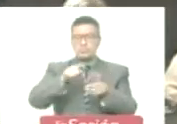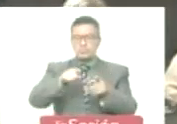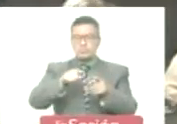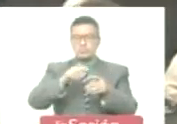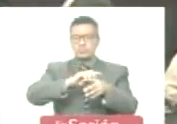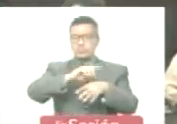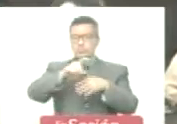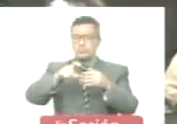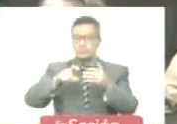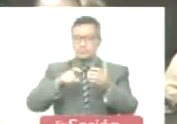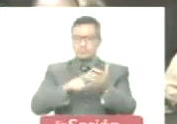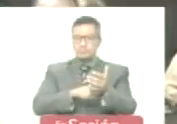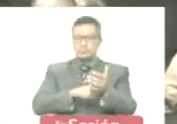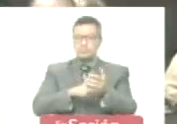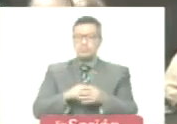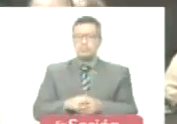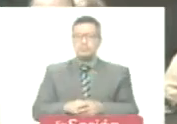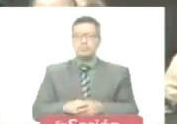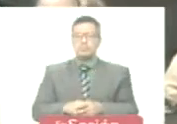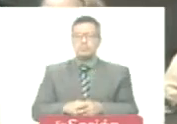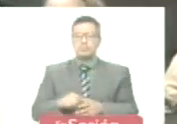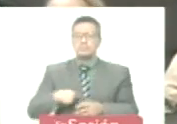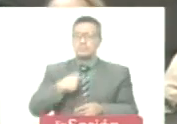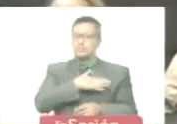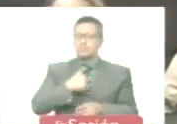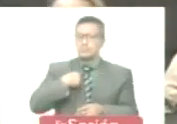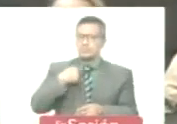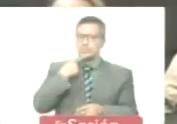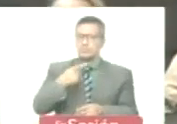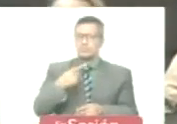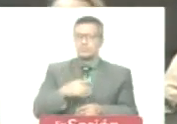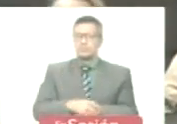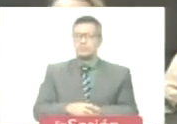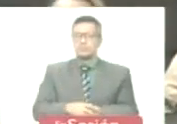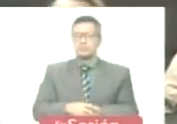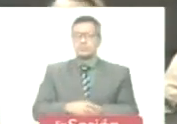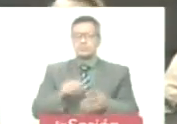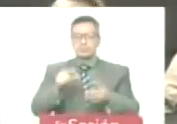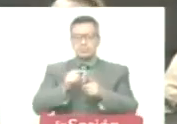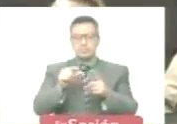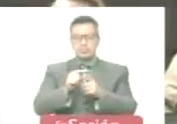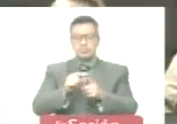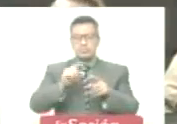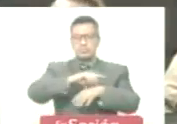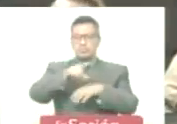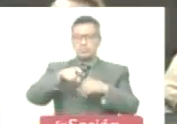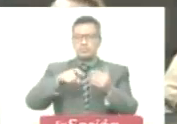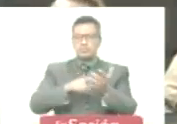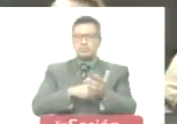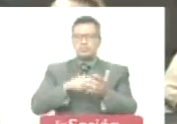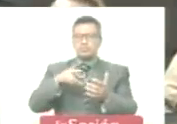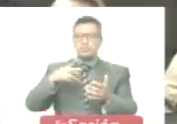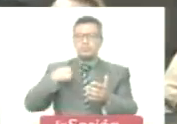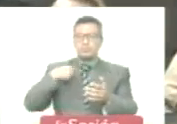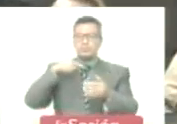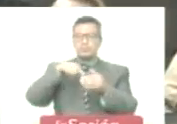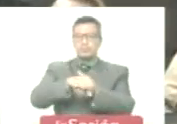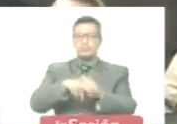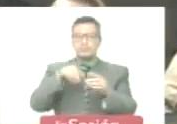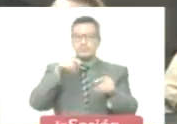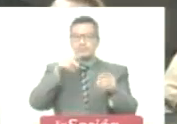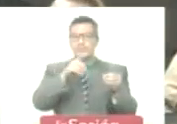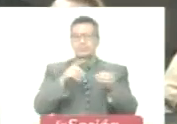forma general. ¿Qué quiere decir la palabra general? Que no se entra a